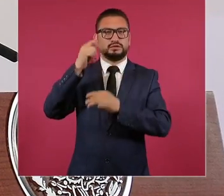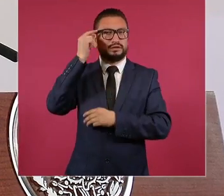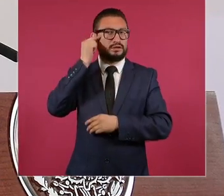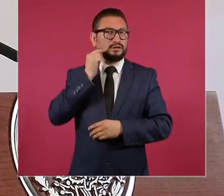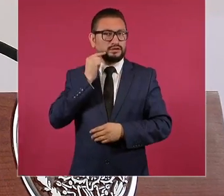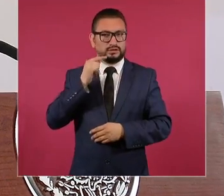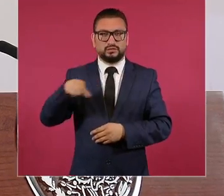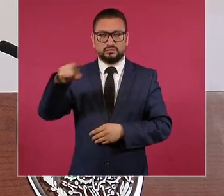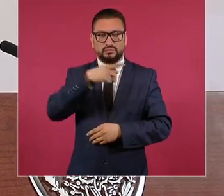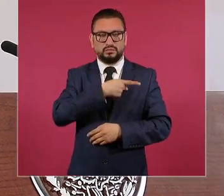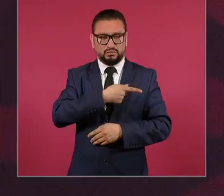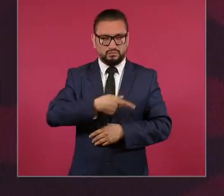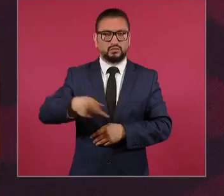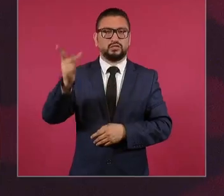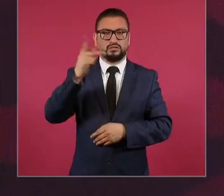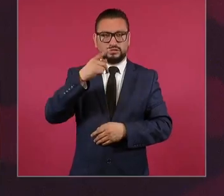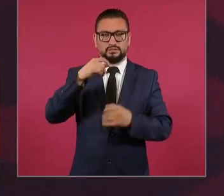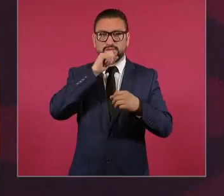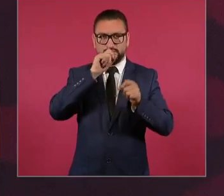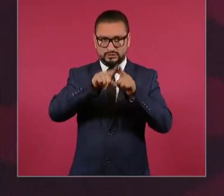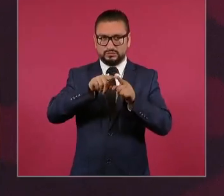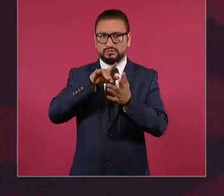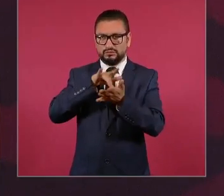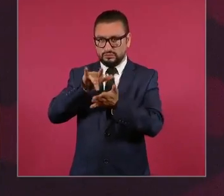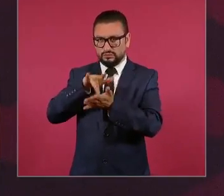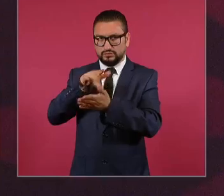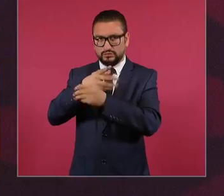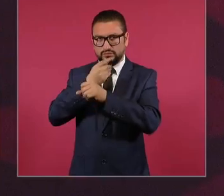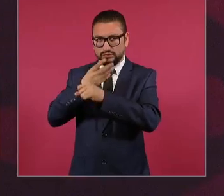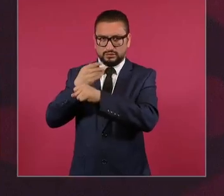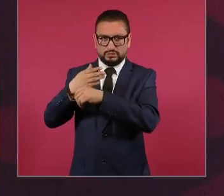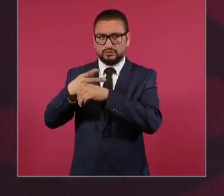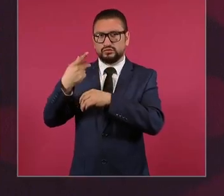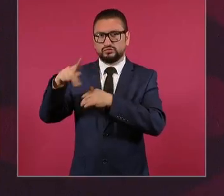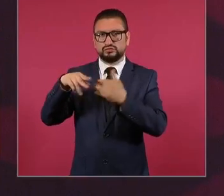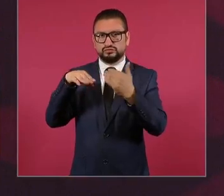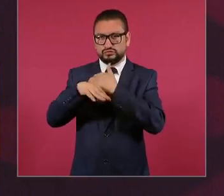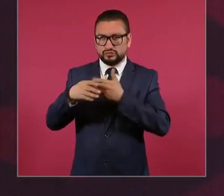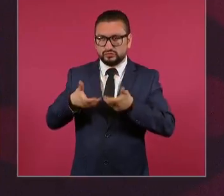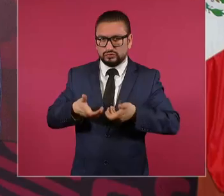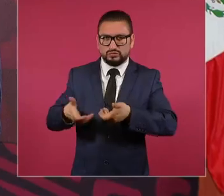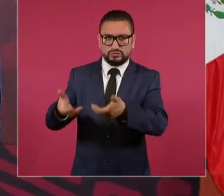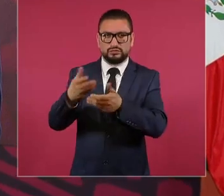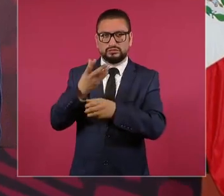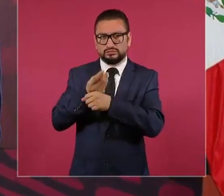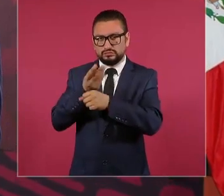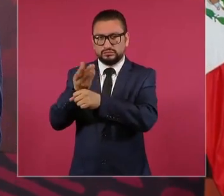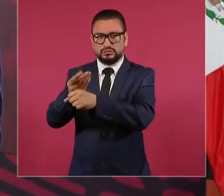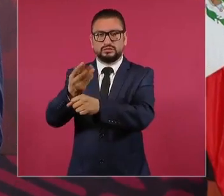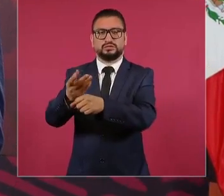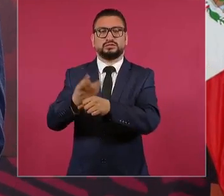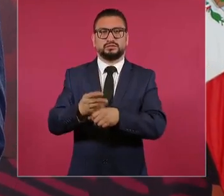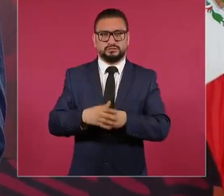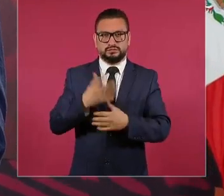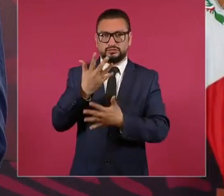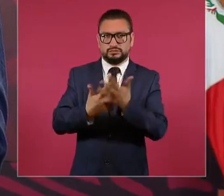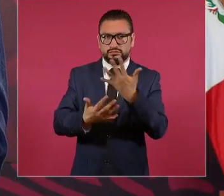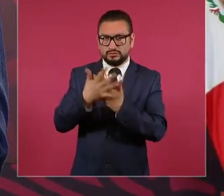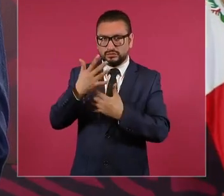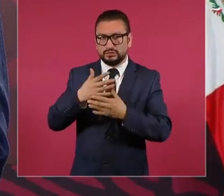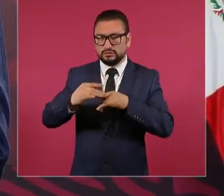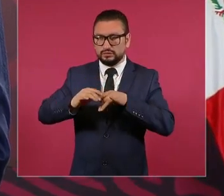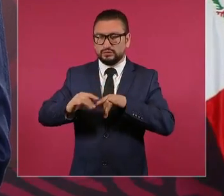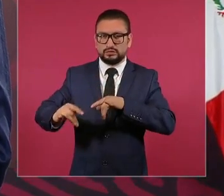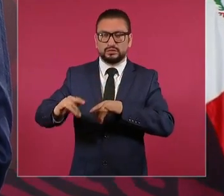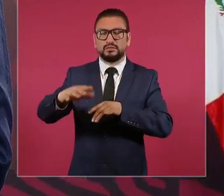municipios pobres también para la construcción de sus caminos de mano de obra artesanales.